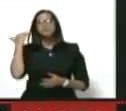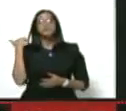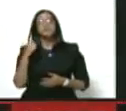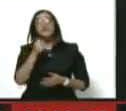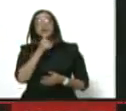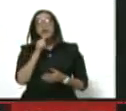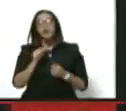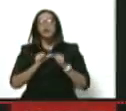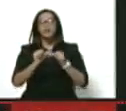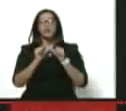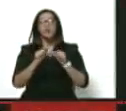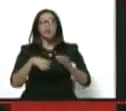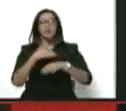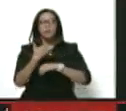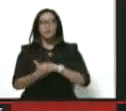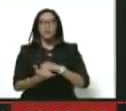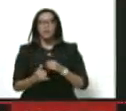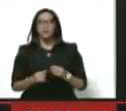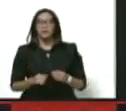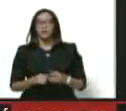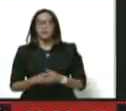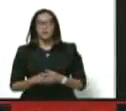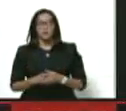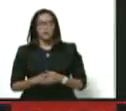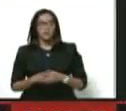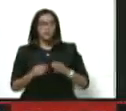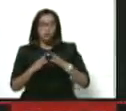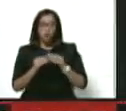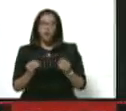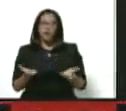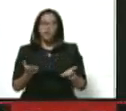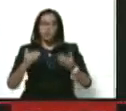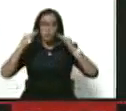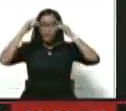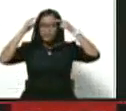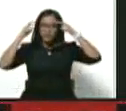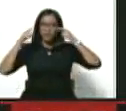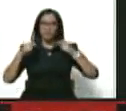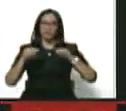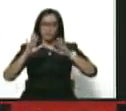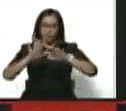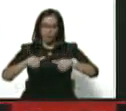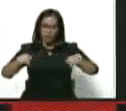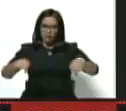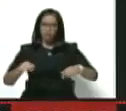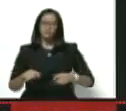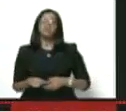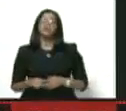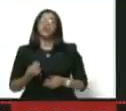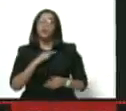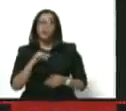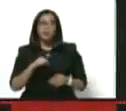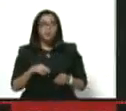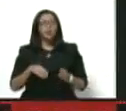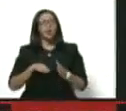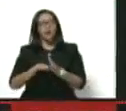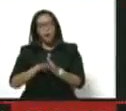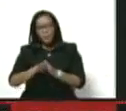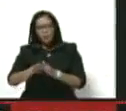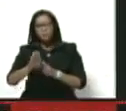proyecto? Todo eso es el comandante Chávez y lo dejó cierto por ti. Y aquí nosotros vamos, paso a